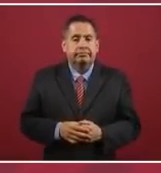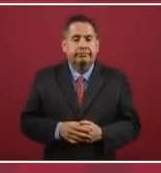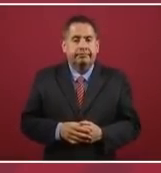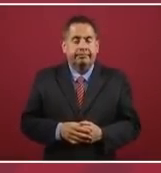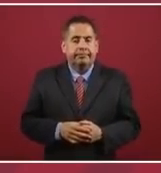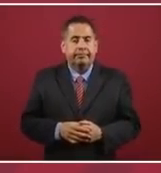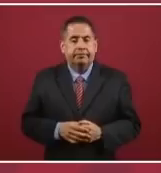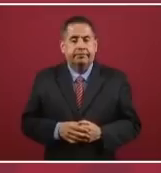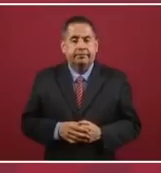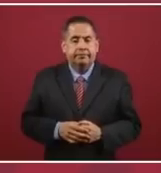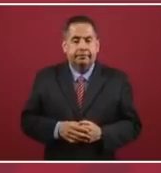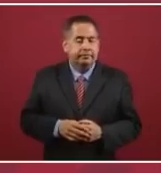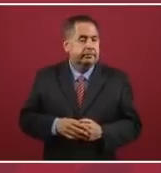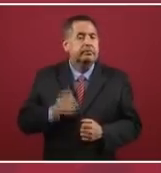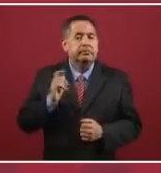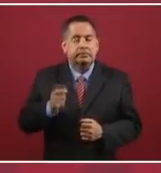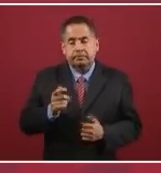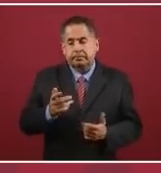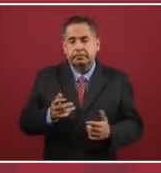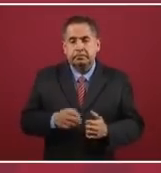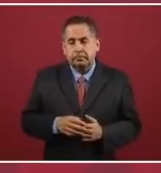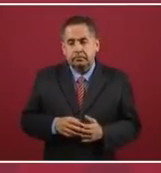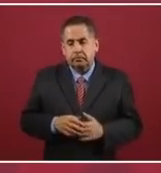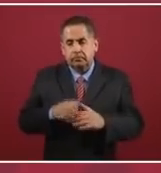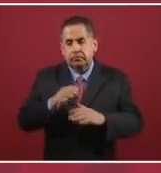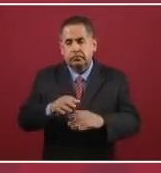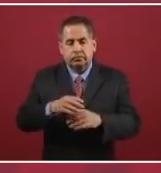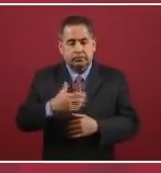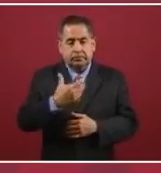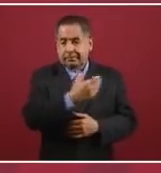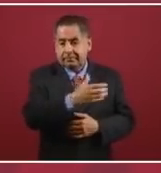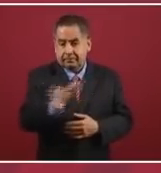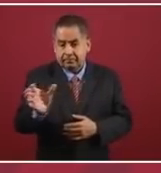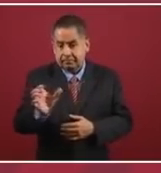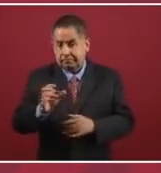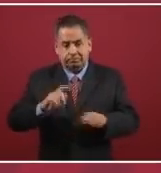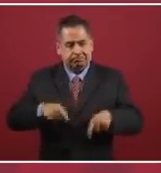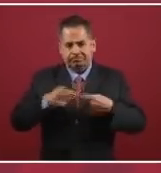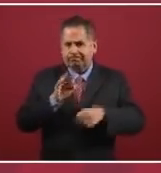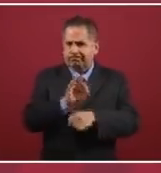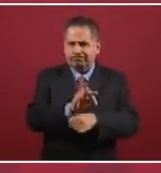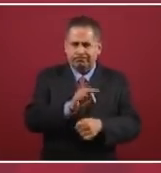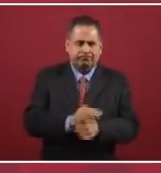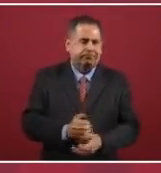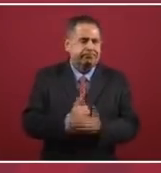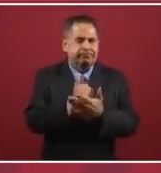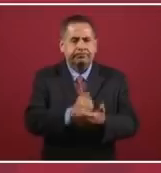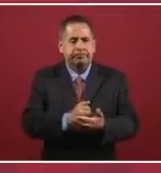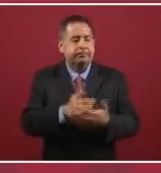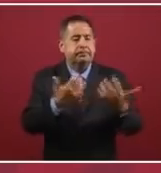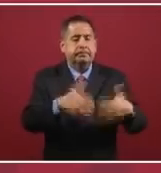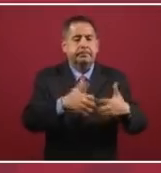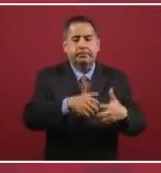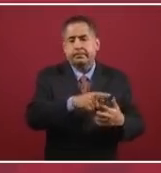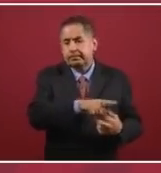todo lo que tiene que ver con el rescate al campo, con el apoyo a los